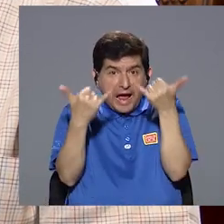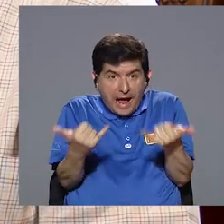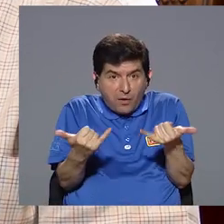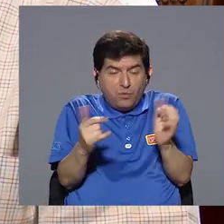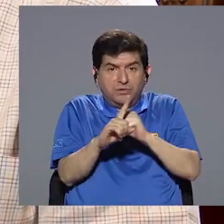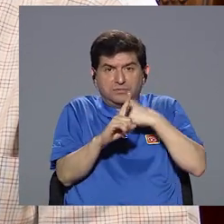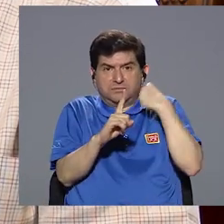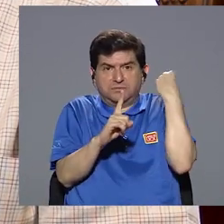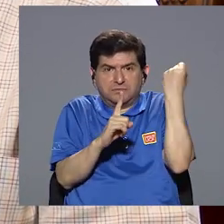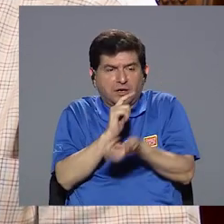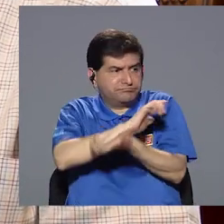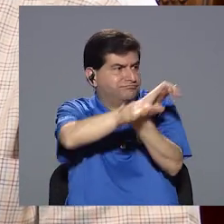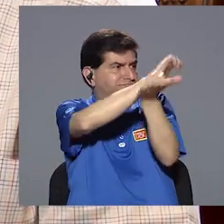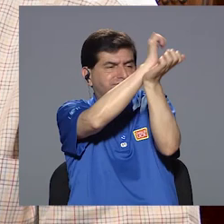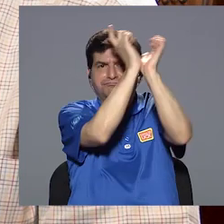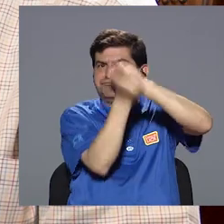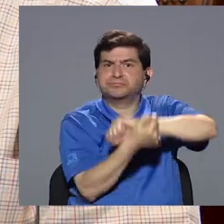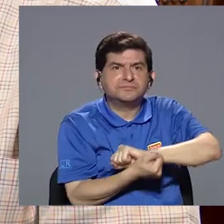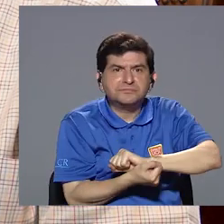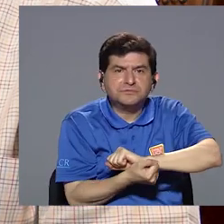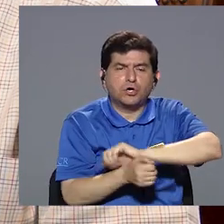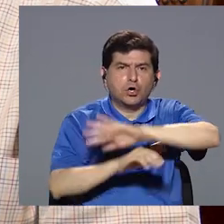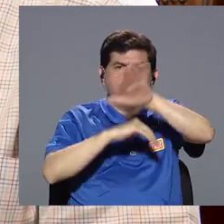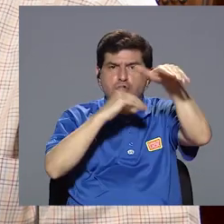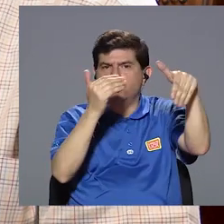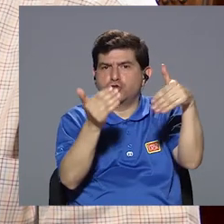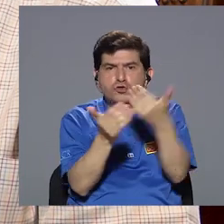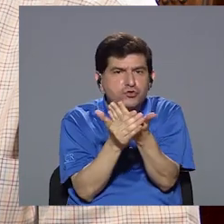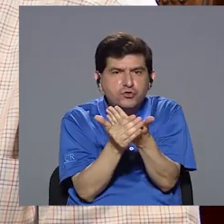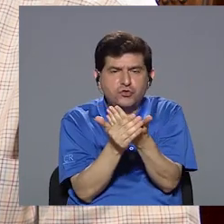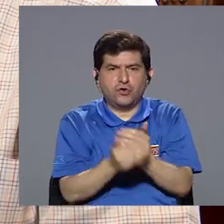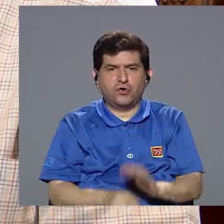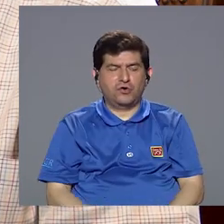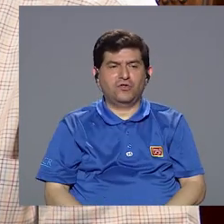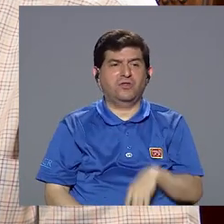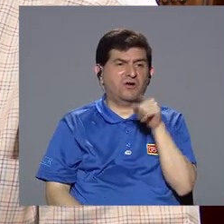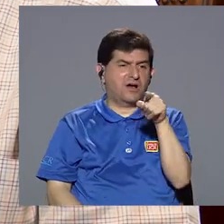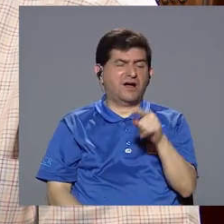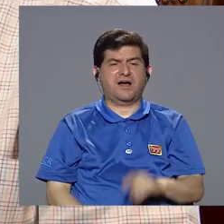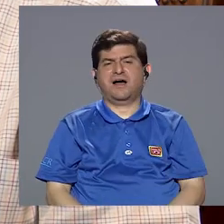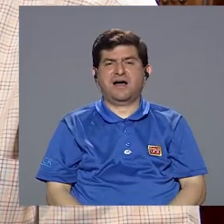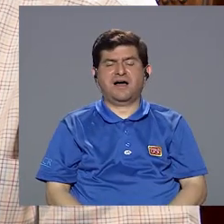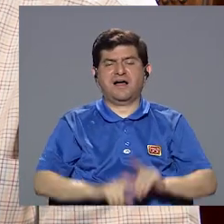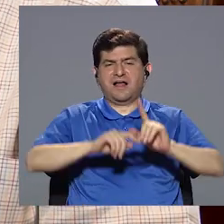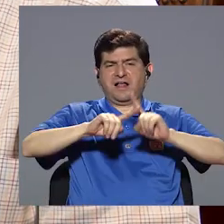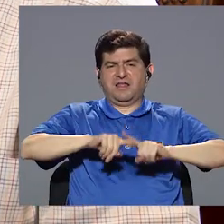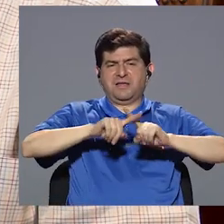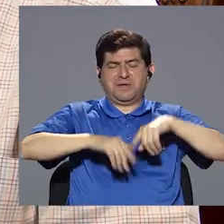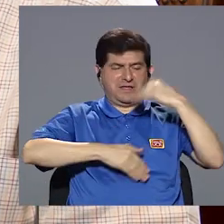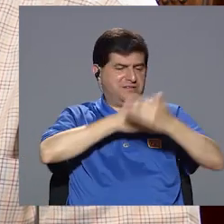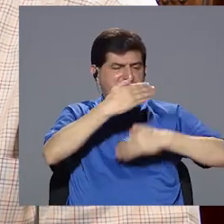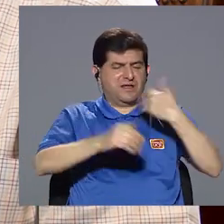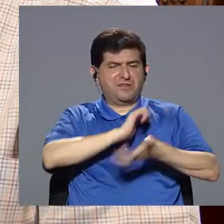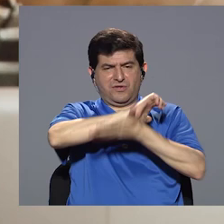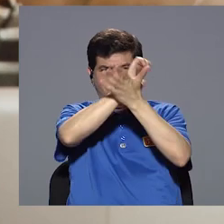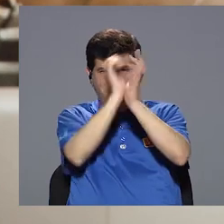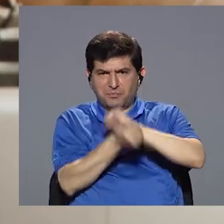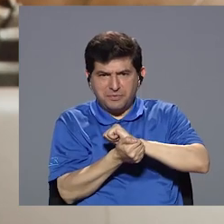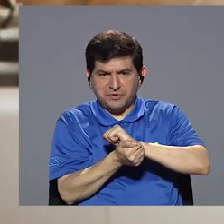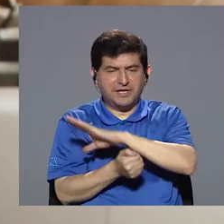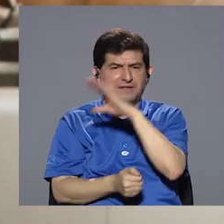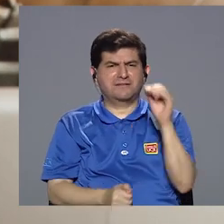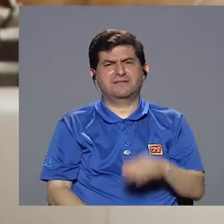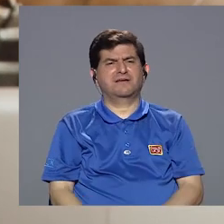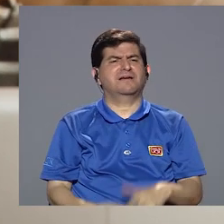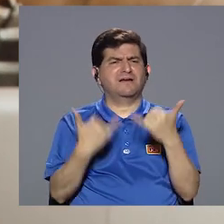las condiciones han cambiado todo está sometido a un proceso de transformación y